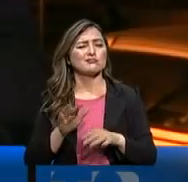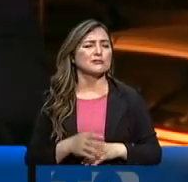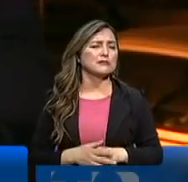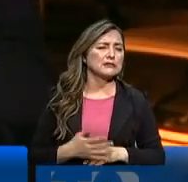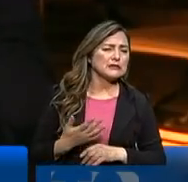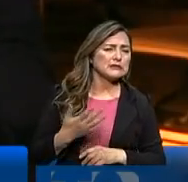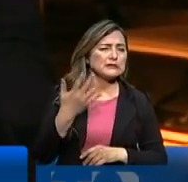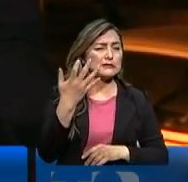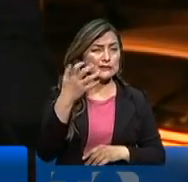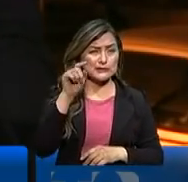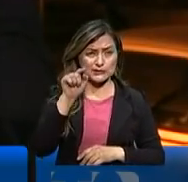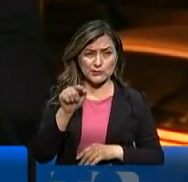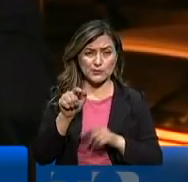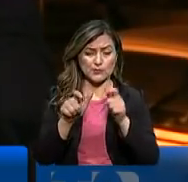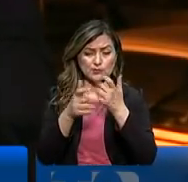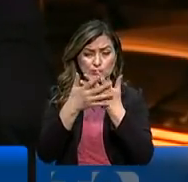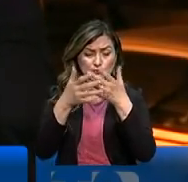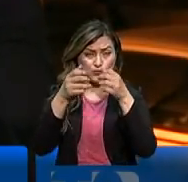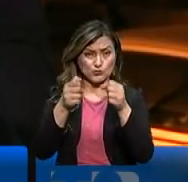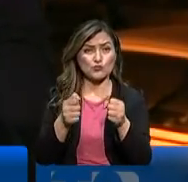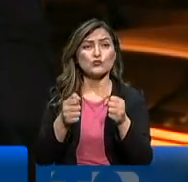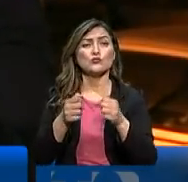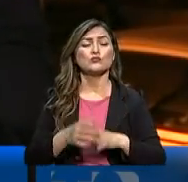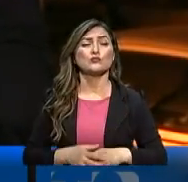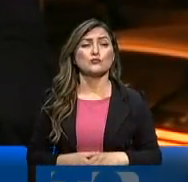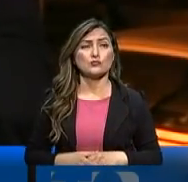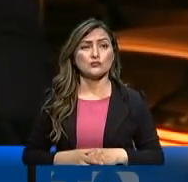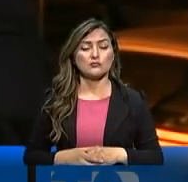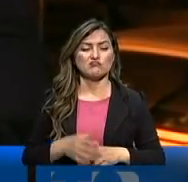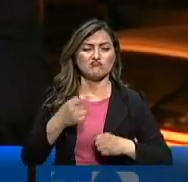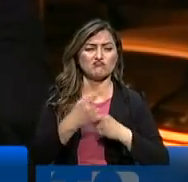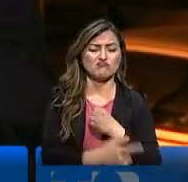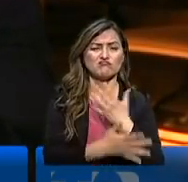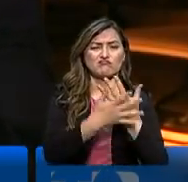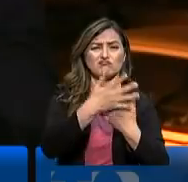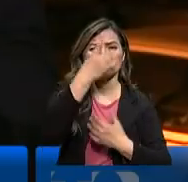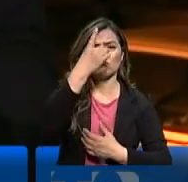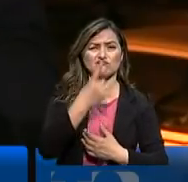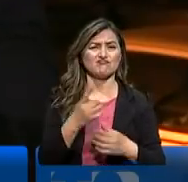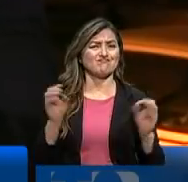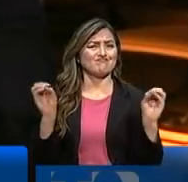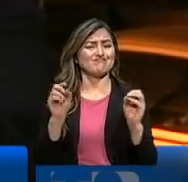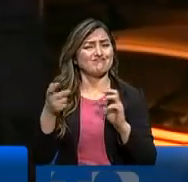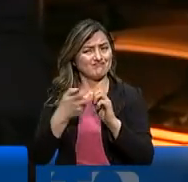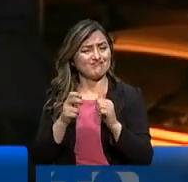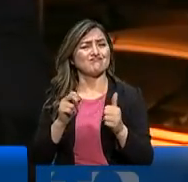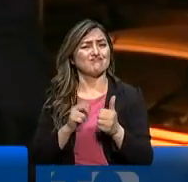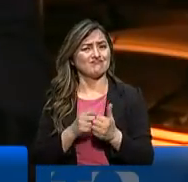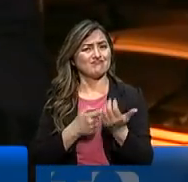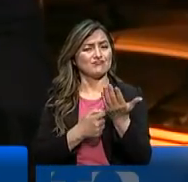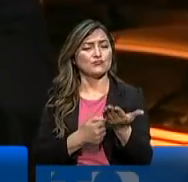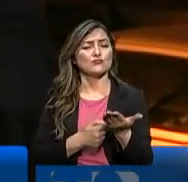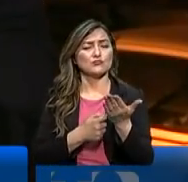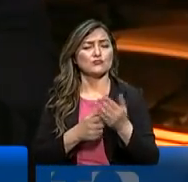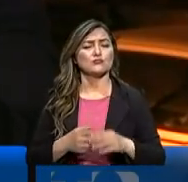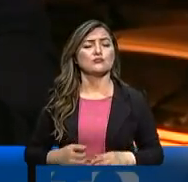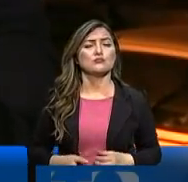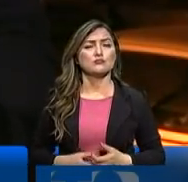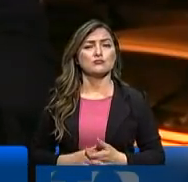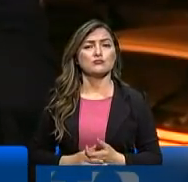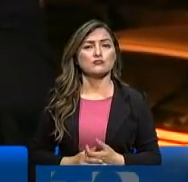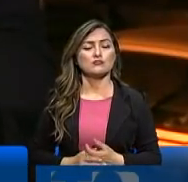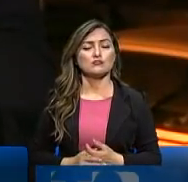aproximadamente 15.000 PPLs, no tienen sentencia ejecutoriada y que este tema también está siendo analizado.